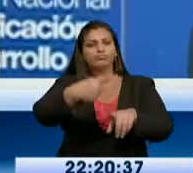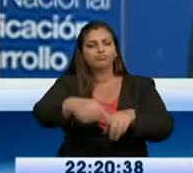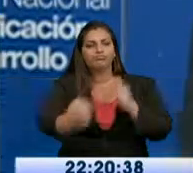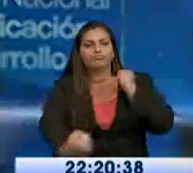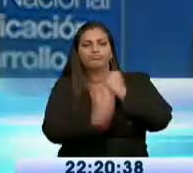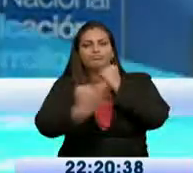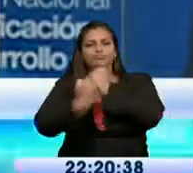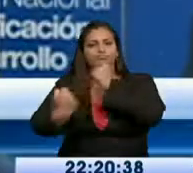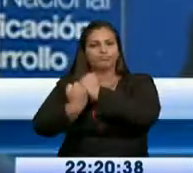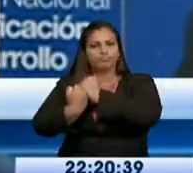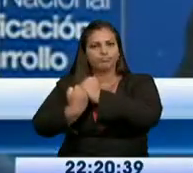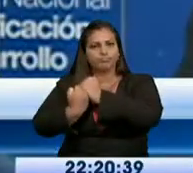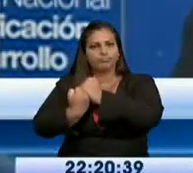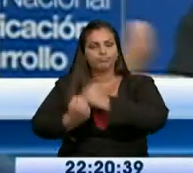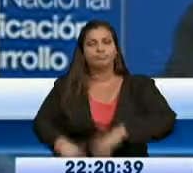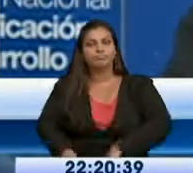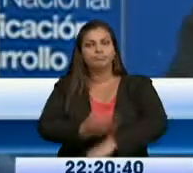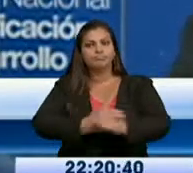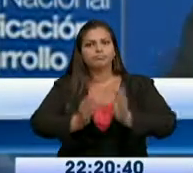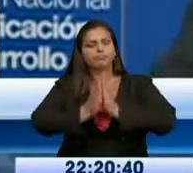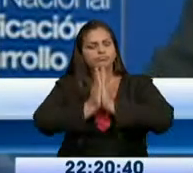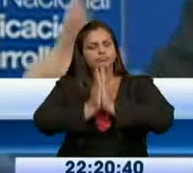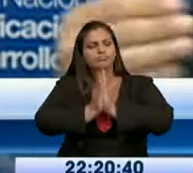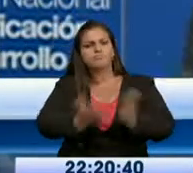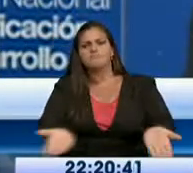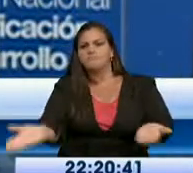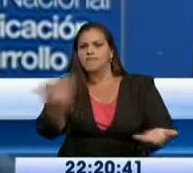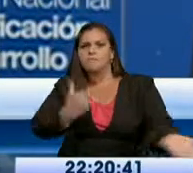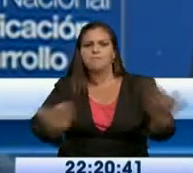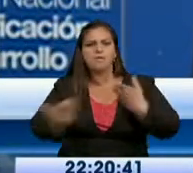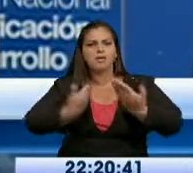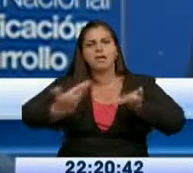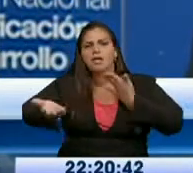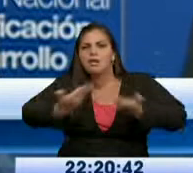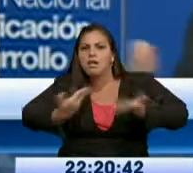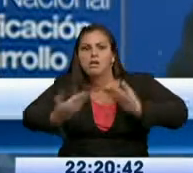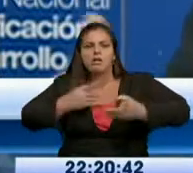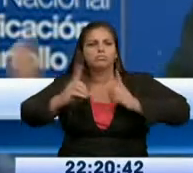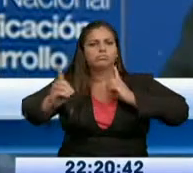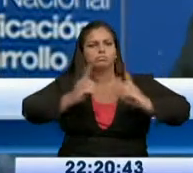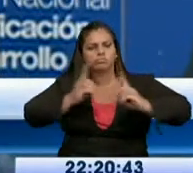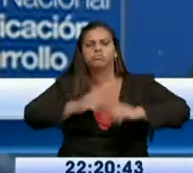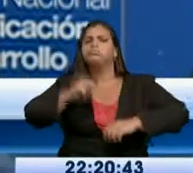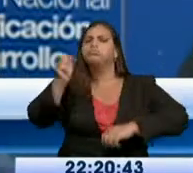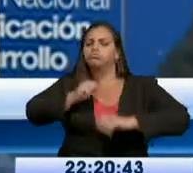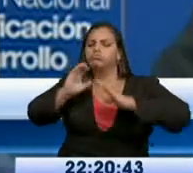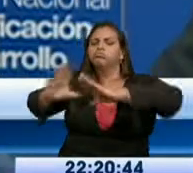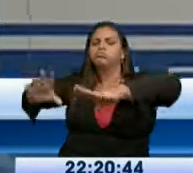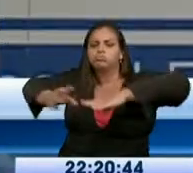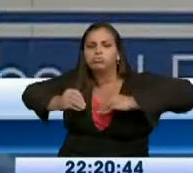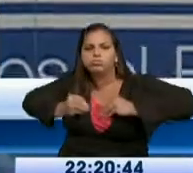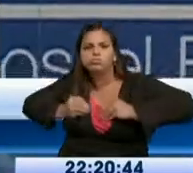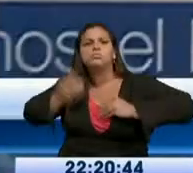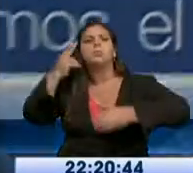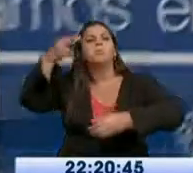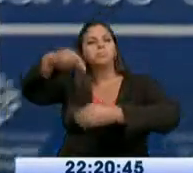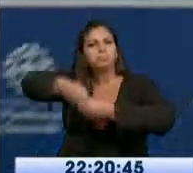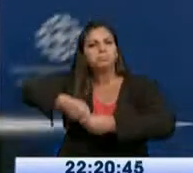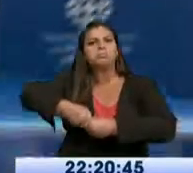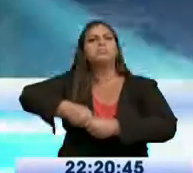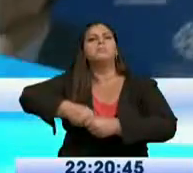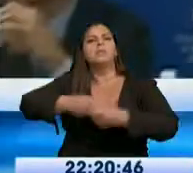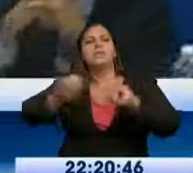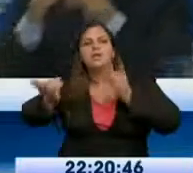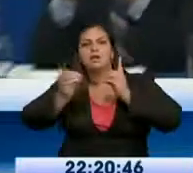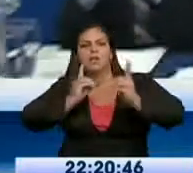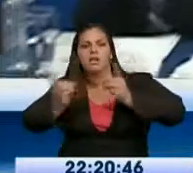Con la mayoría de ellos tuvimos pedidos de que conversemos, o la mayoría de ellos nos dijo, yo también me activaré con el diálogo. Muñoz asegura